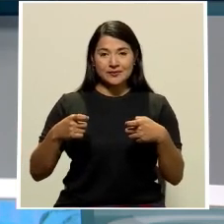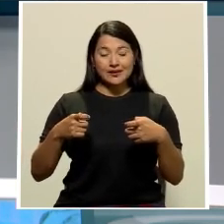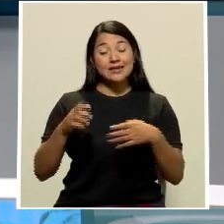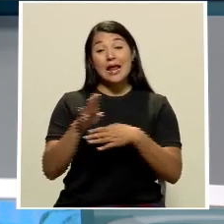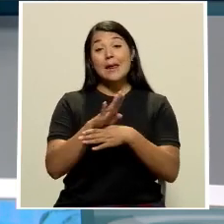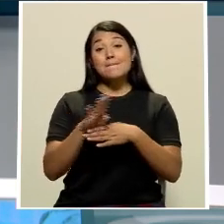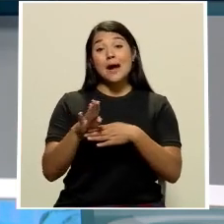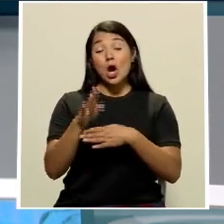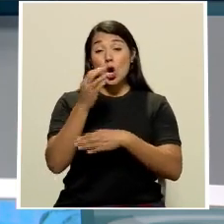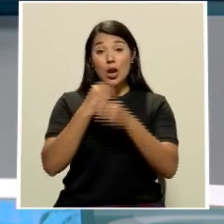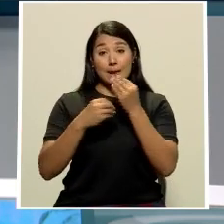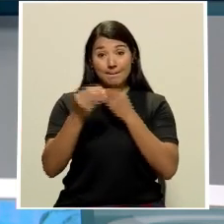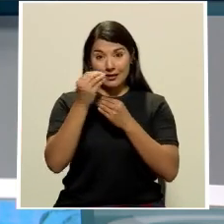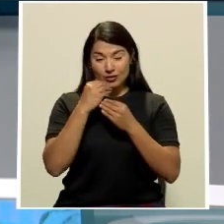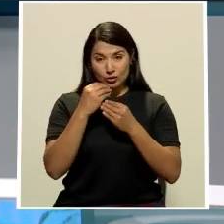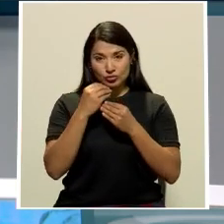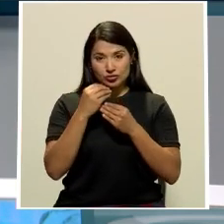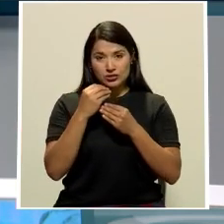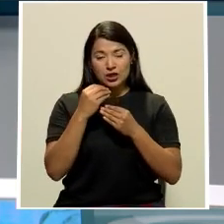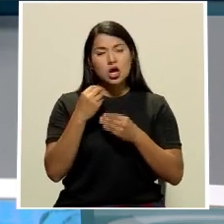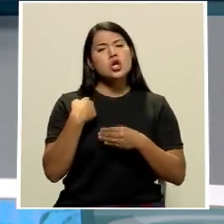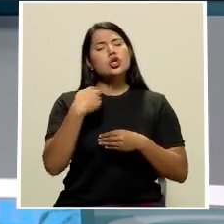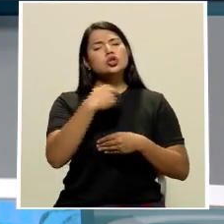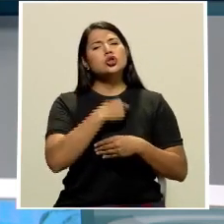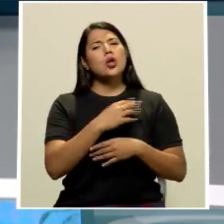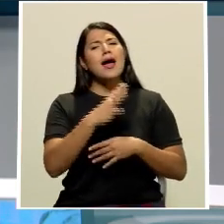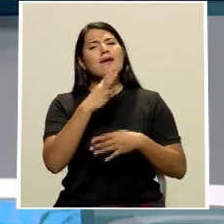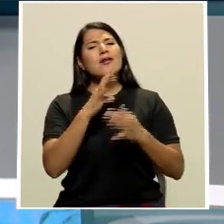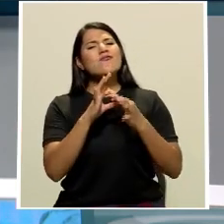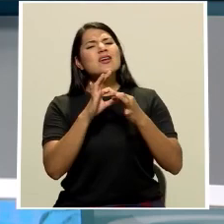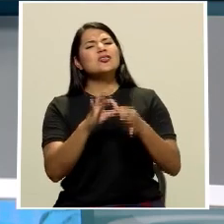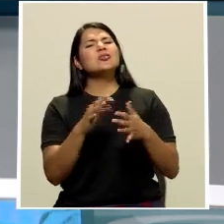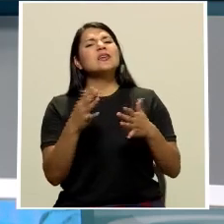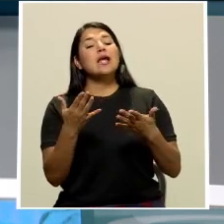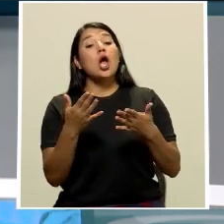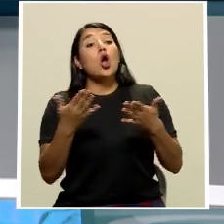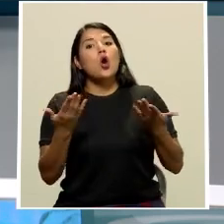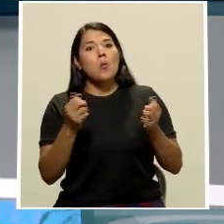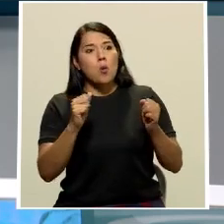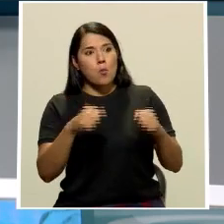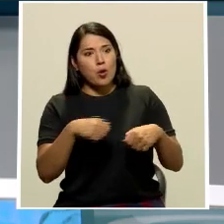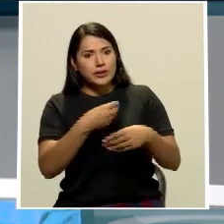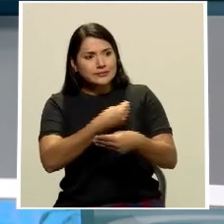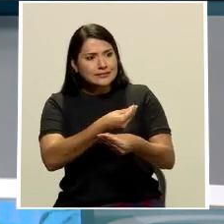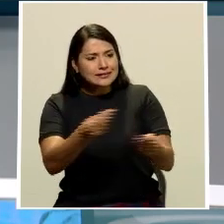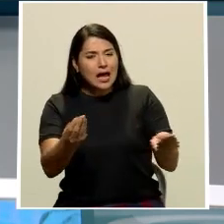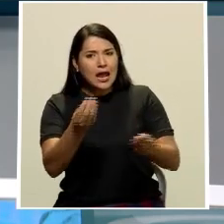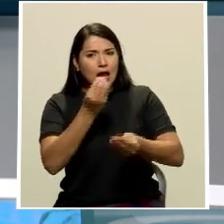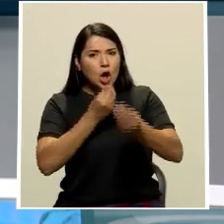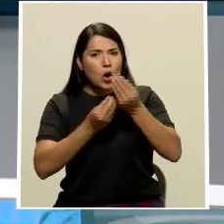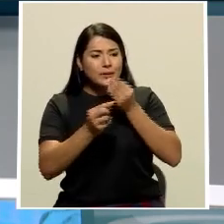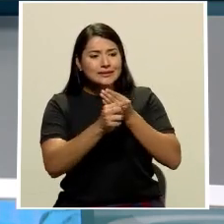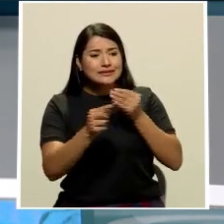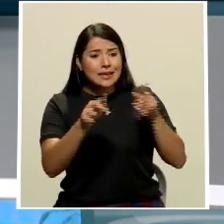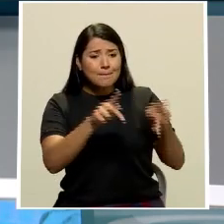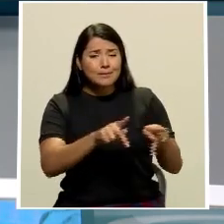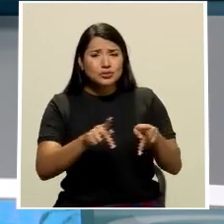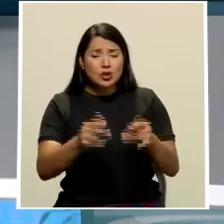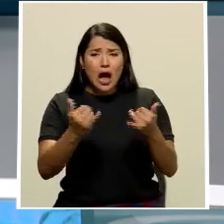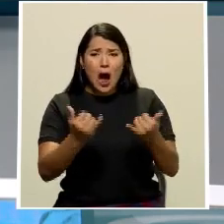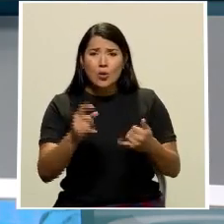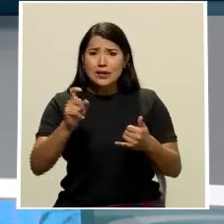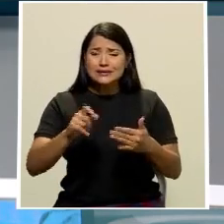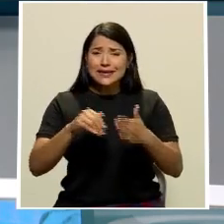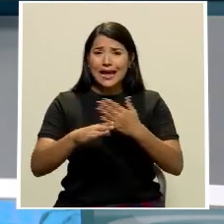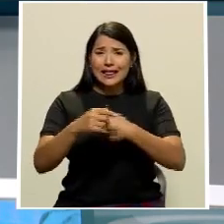del Banco de Alimentos. Vamos a conversar sobre cómo alimentar a las personas que lo necesitan